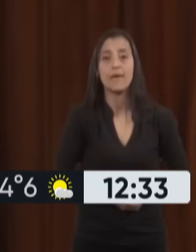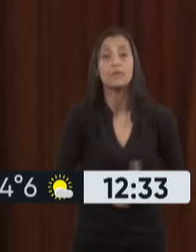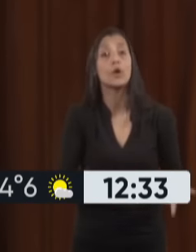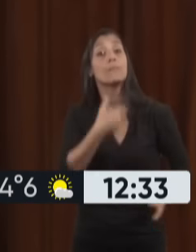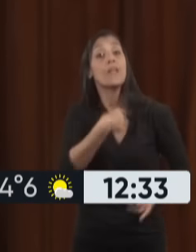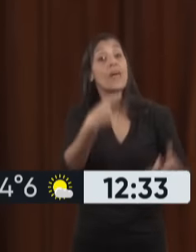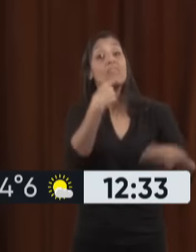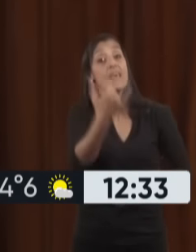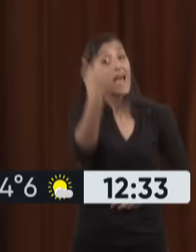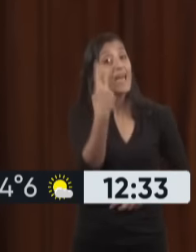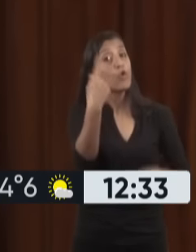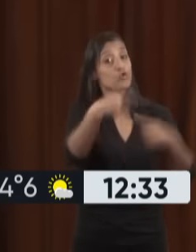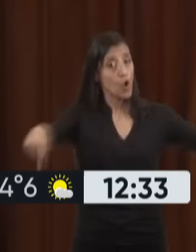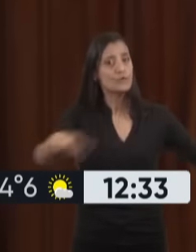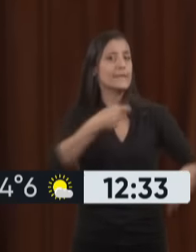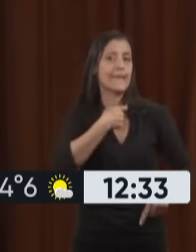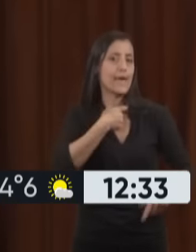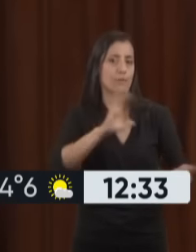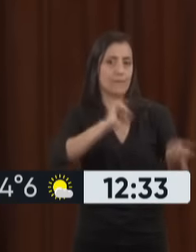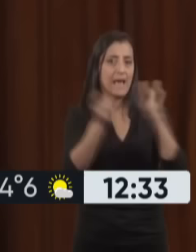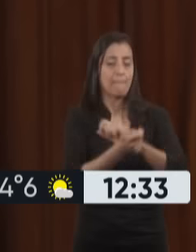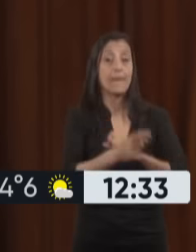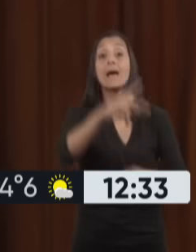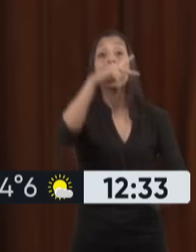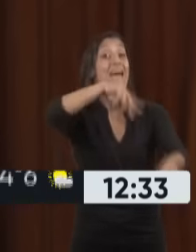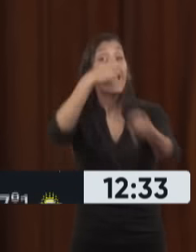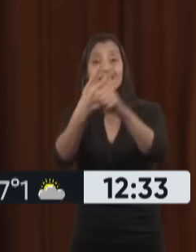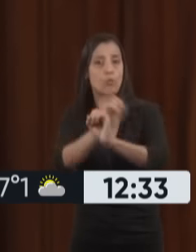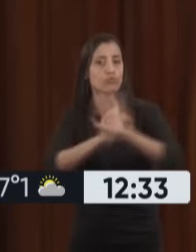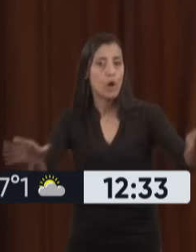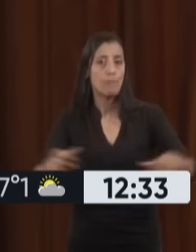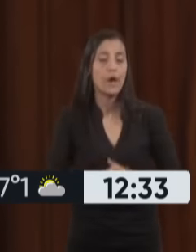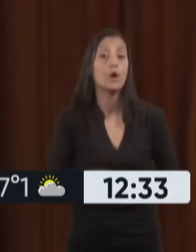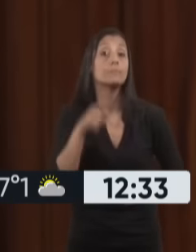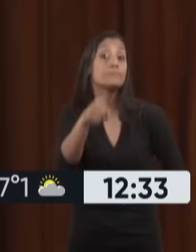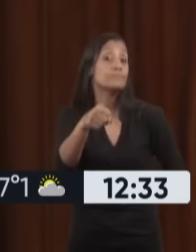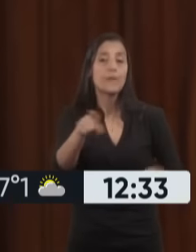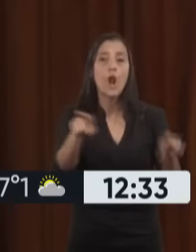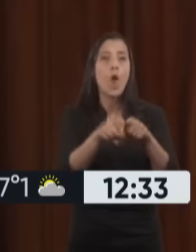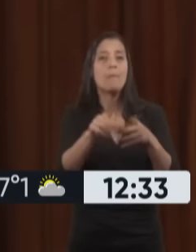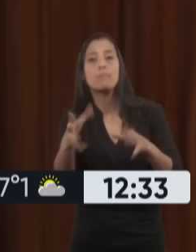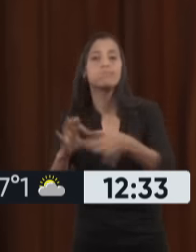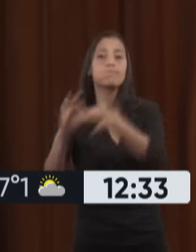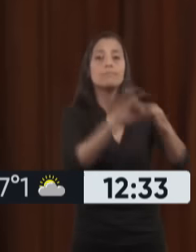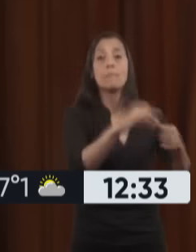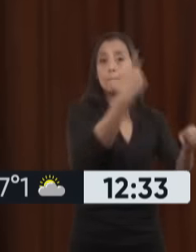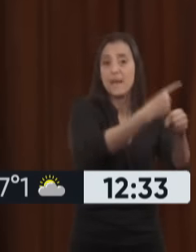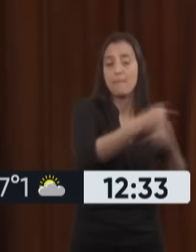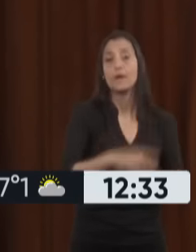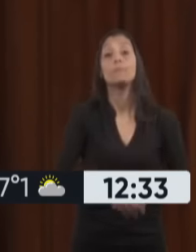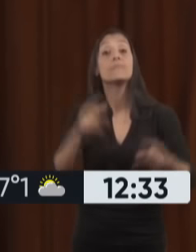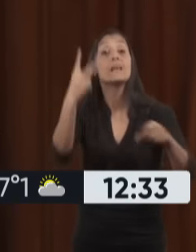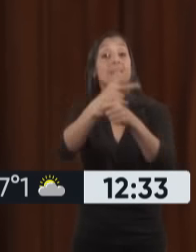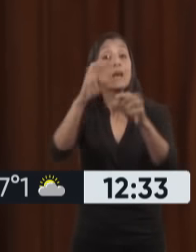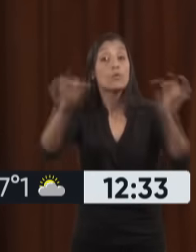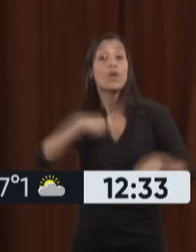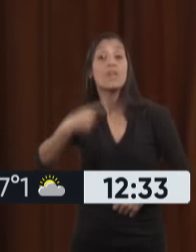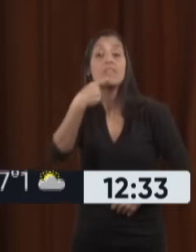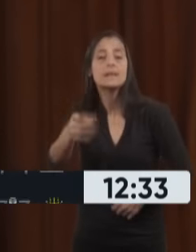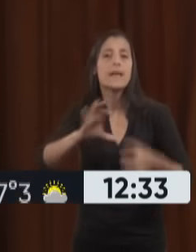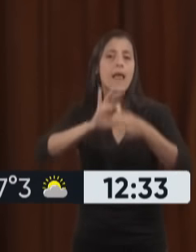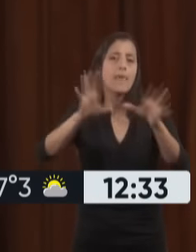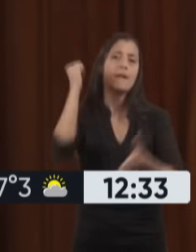desarmar dos mitos. El segundo es el peor de todos y es adyacente al mito anterior, el mito de que la libertad en la